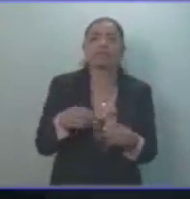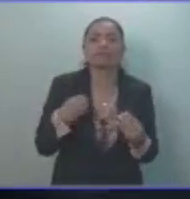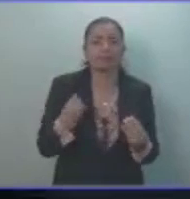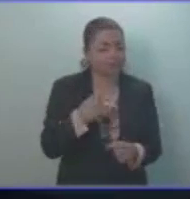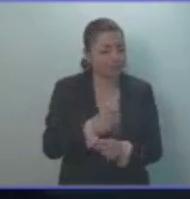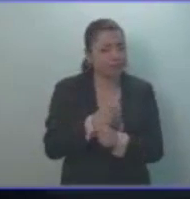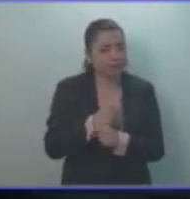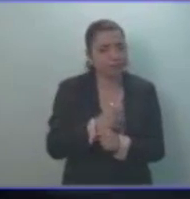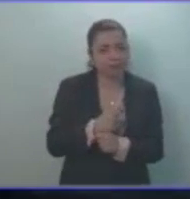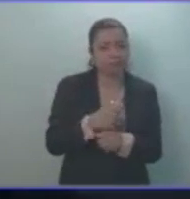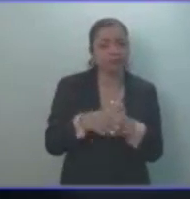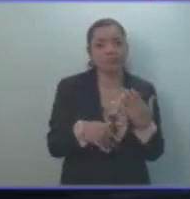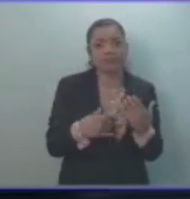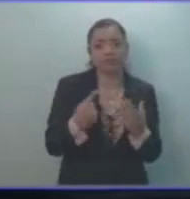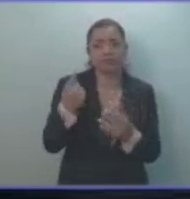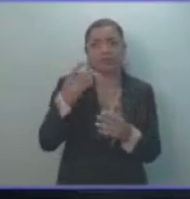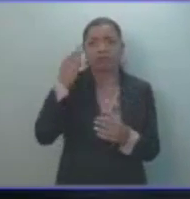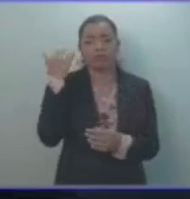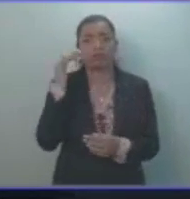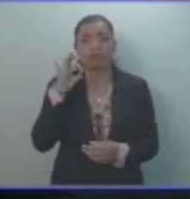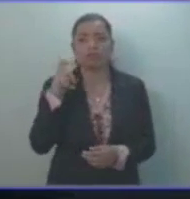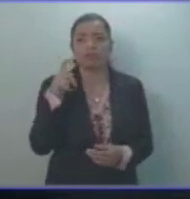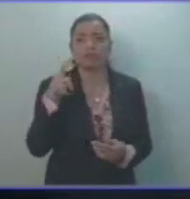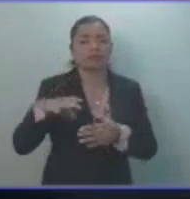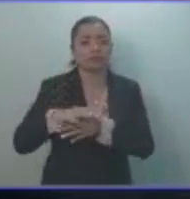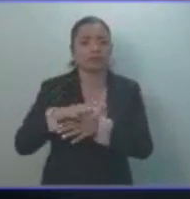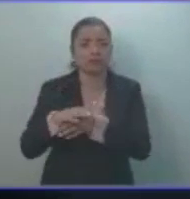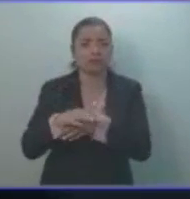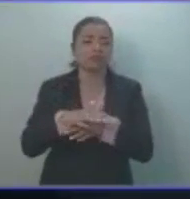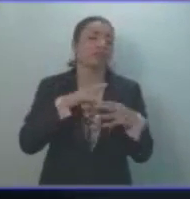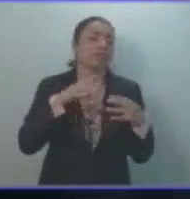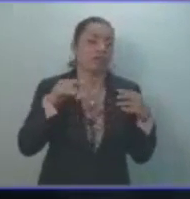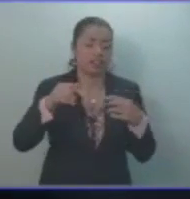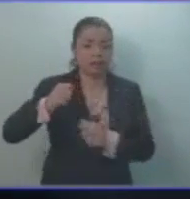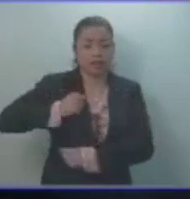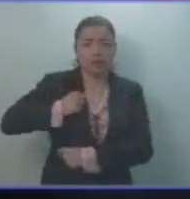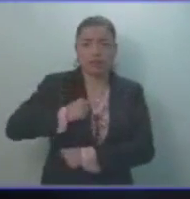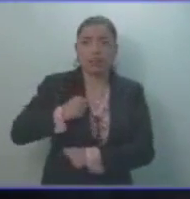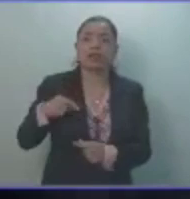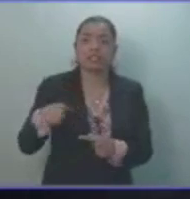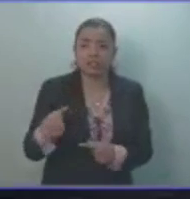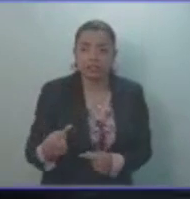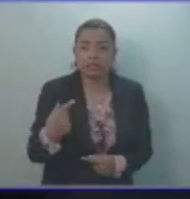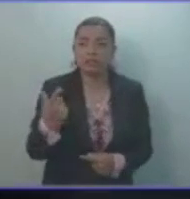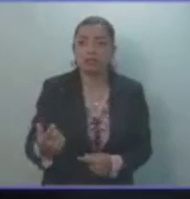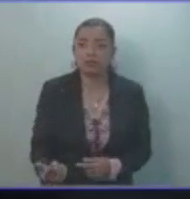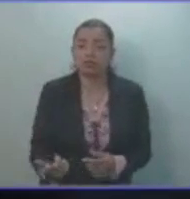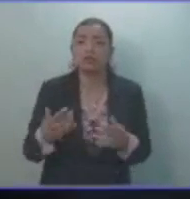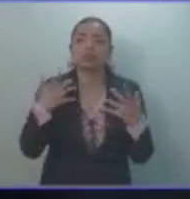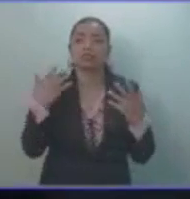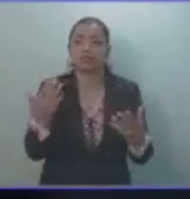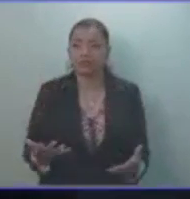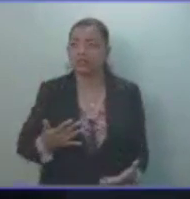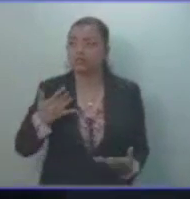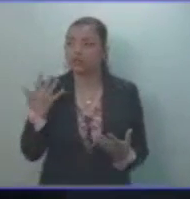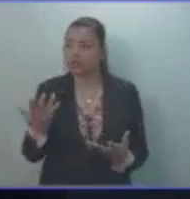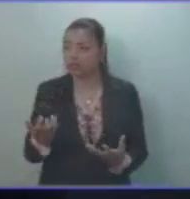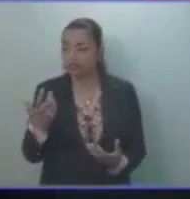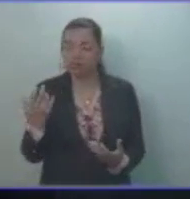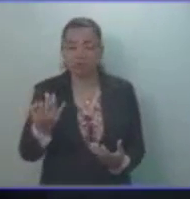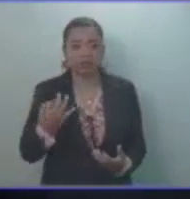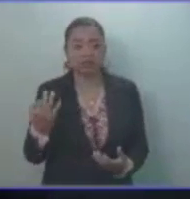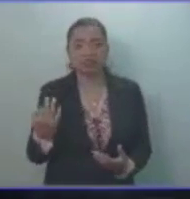certeza a los excombatientes y veteranos de guerra que permanentemente siempre va a haber un recurso